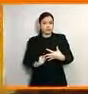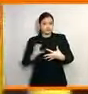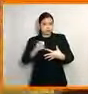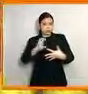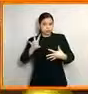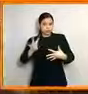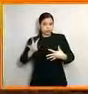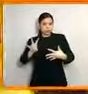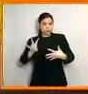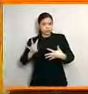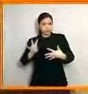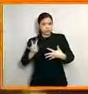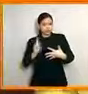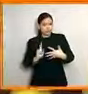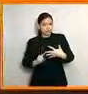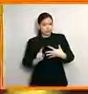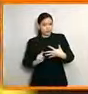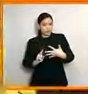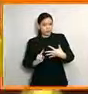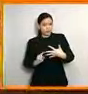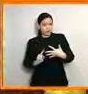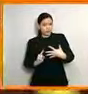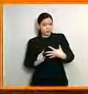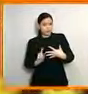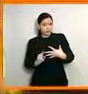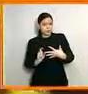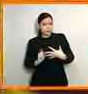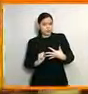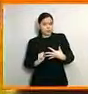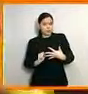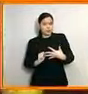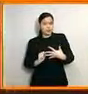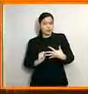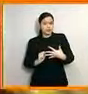07. A continuación conoceremos el tercer número ganador.